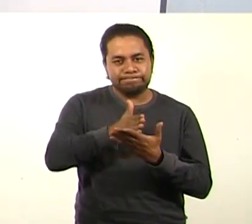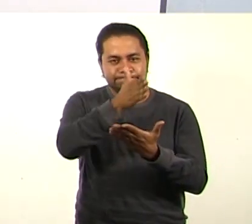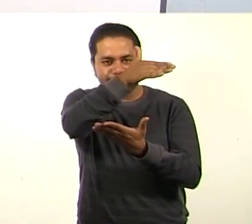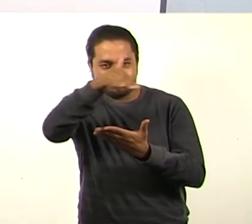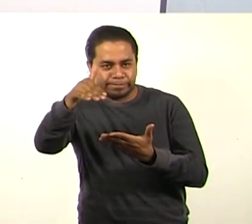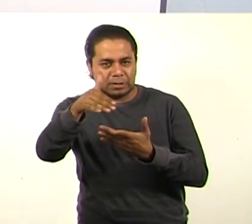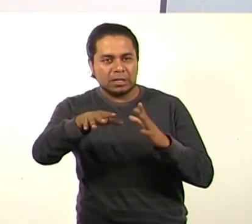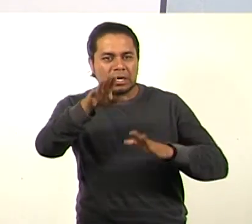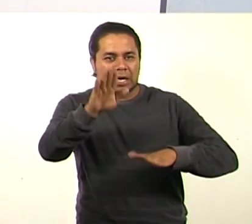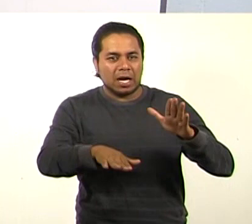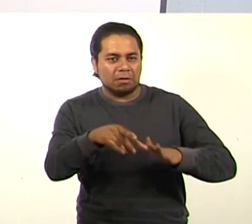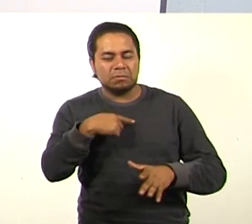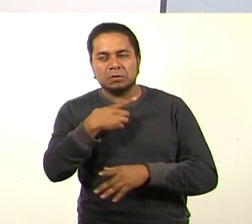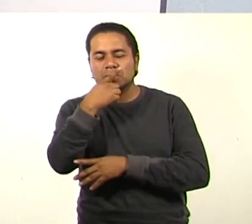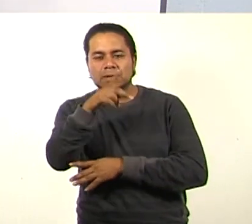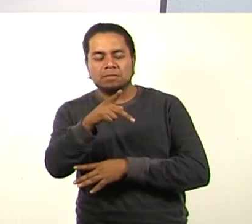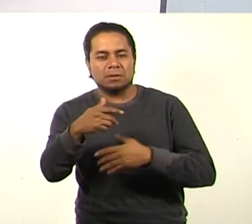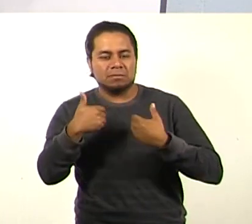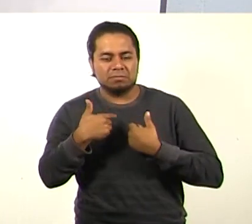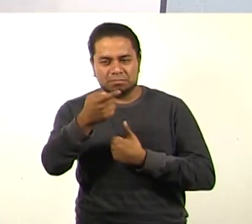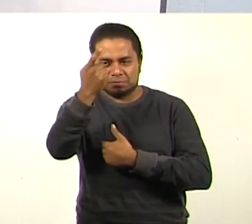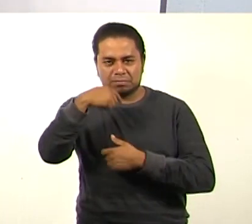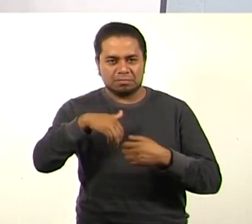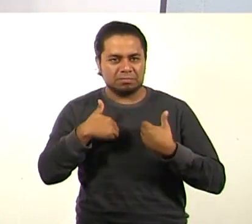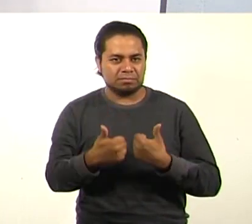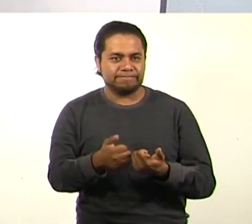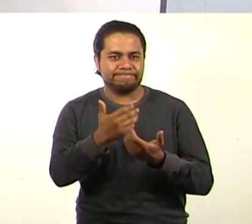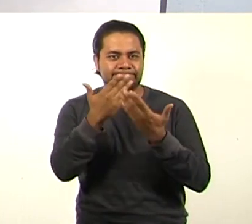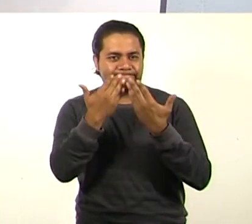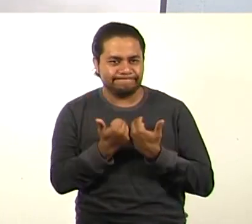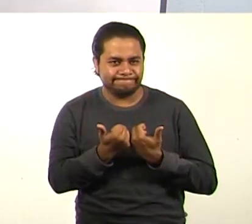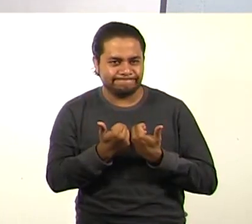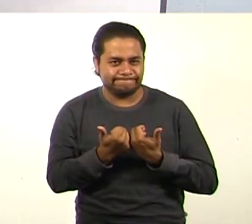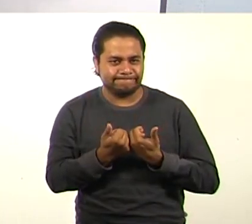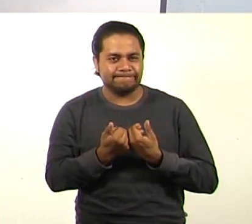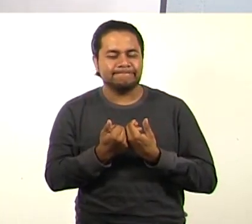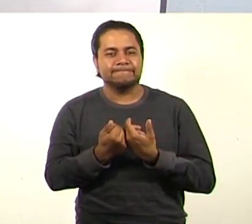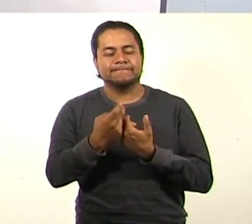lo decimos y no somos conscientes de que estamos ya hablando